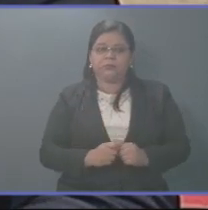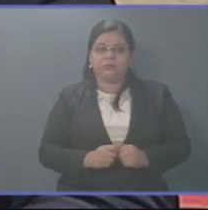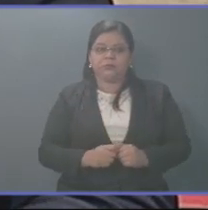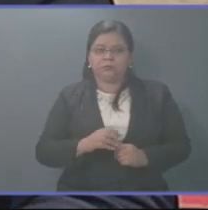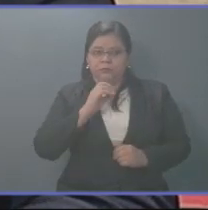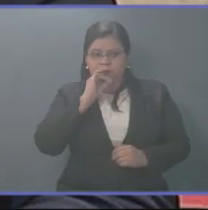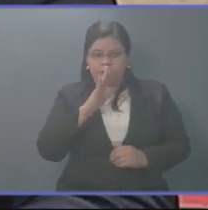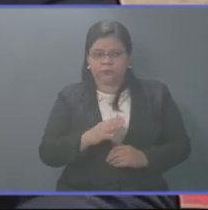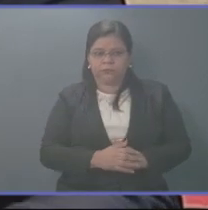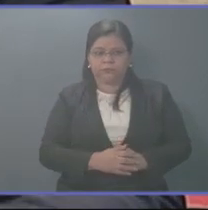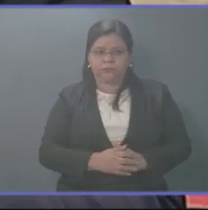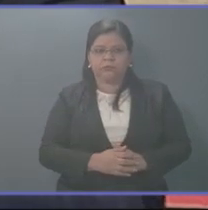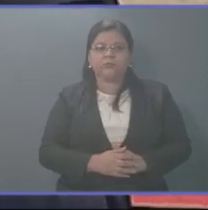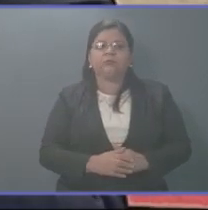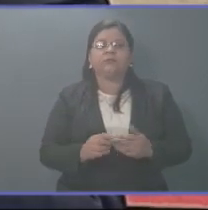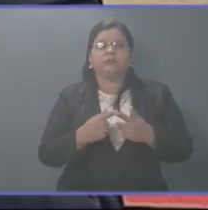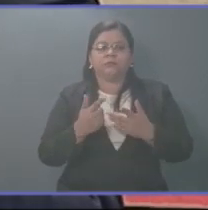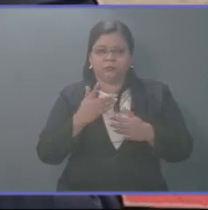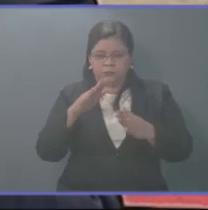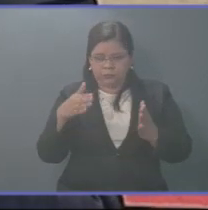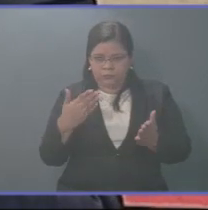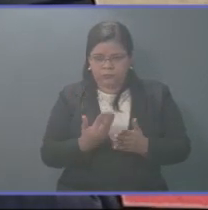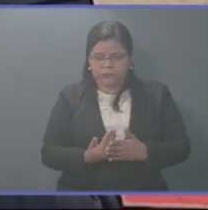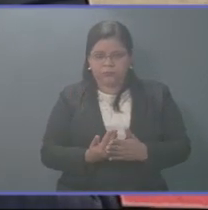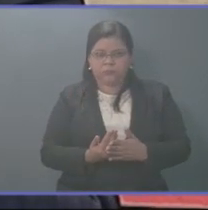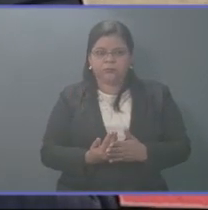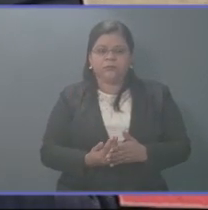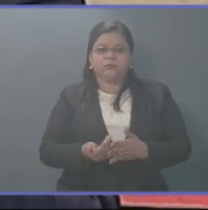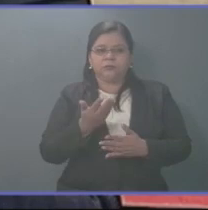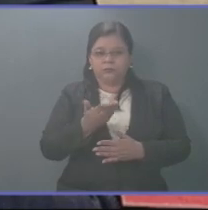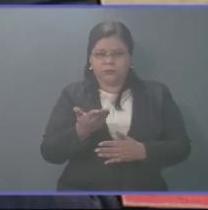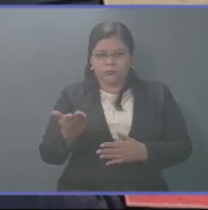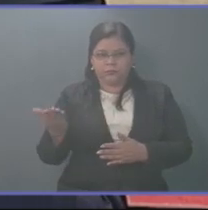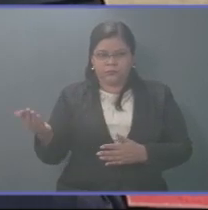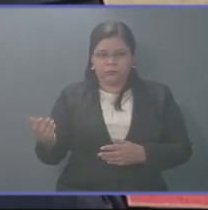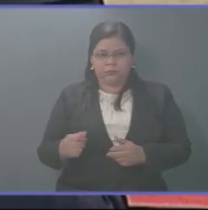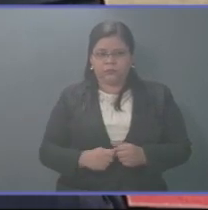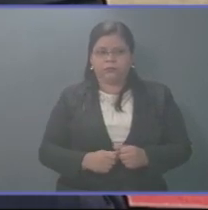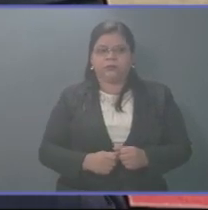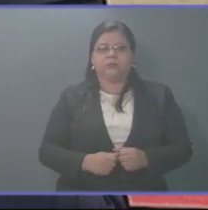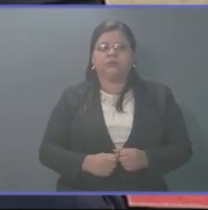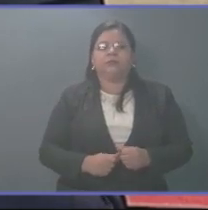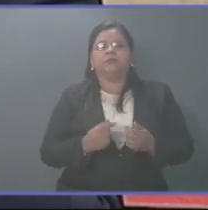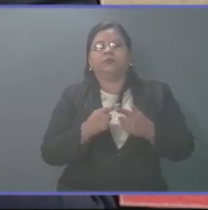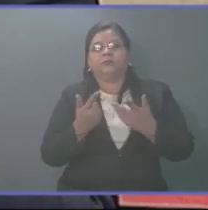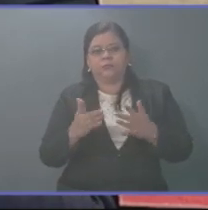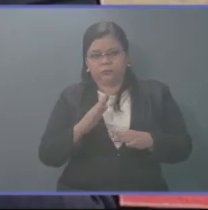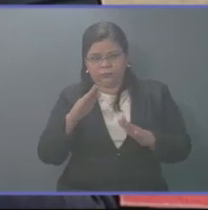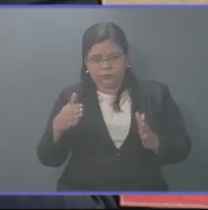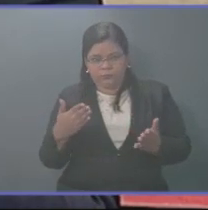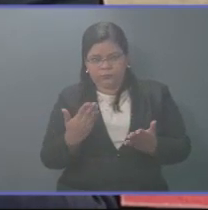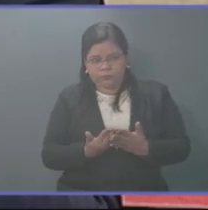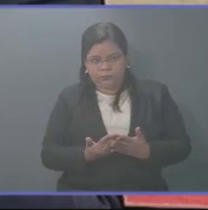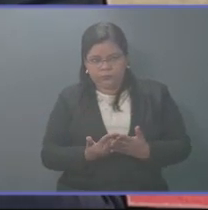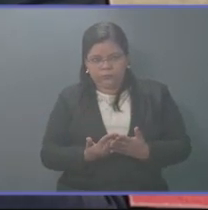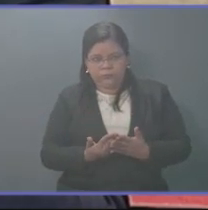les explicaba que hay varios fenómenos que se dan en este tipo de problemas. Cuando hacemos una